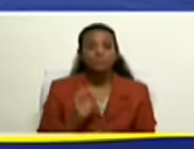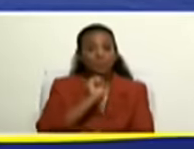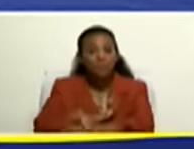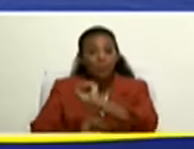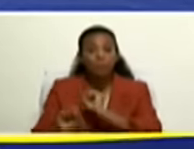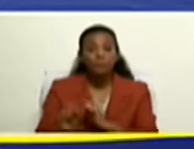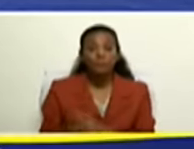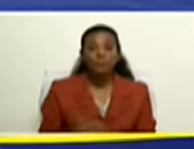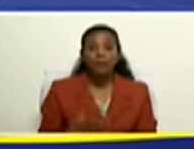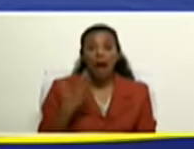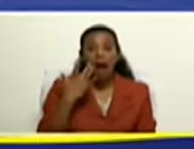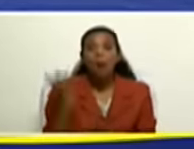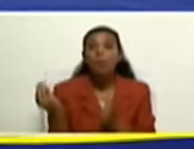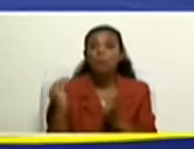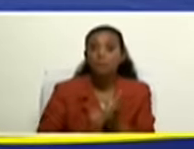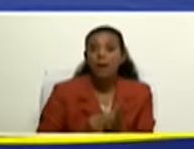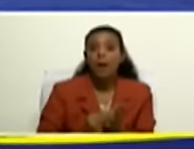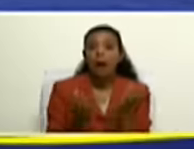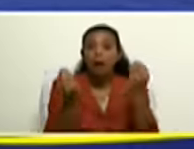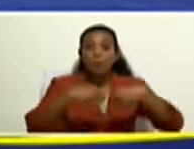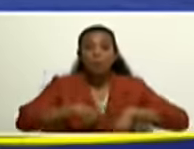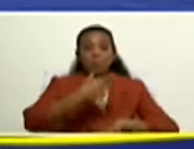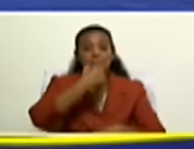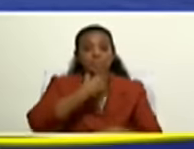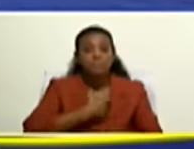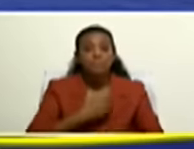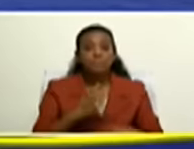El acuerdo de Ginebra